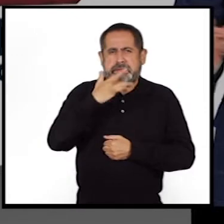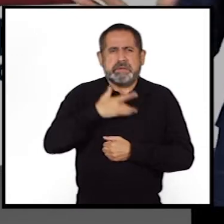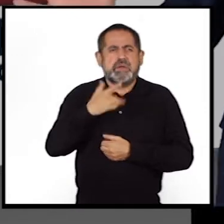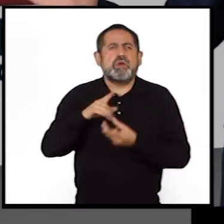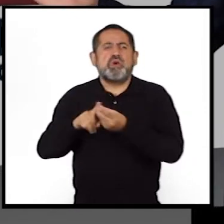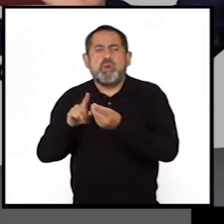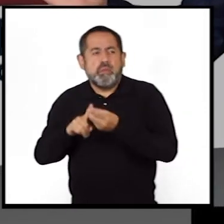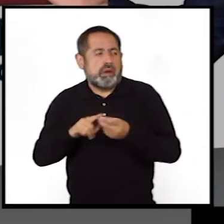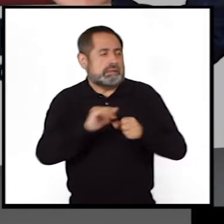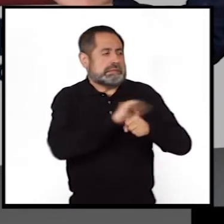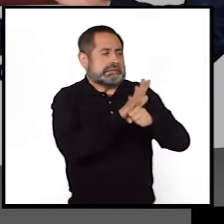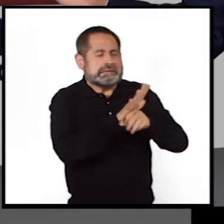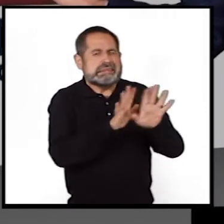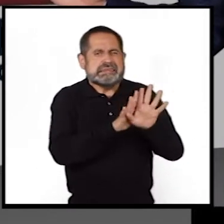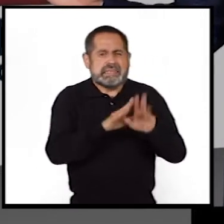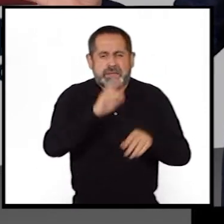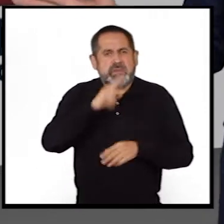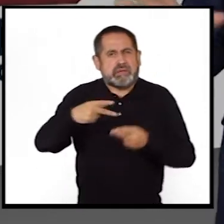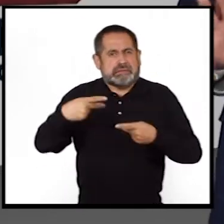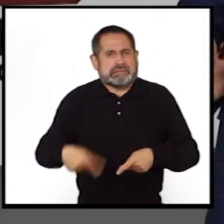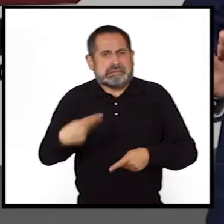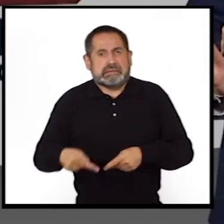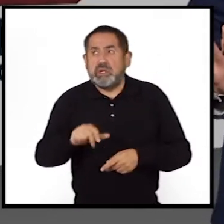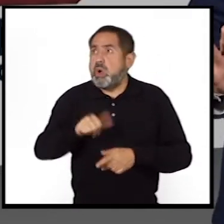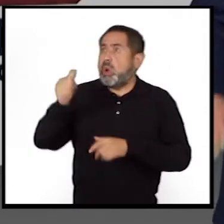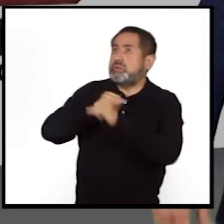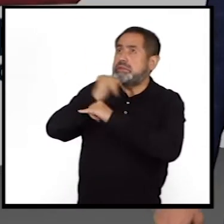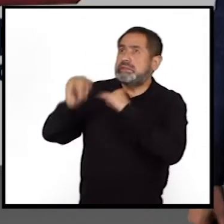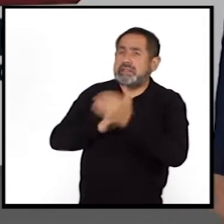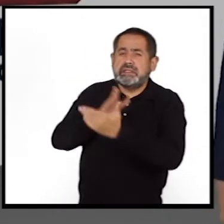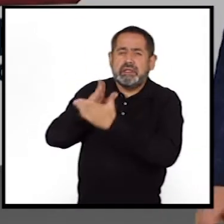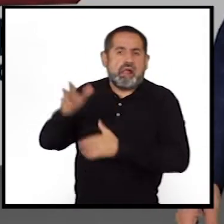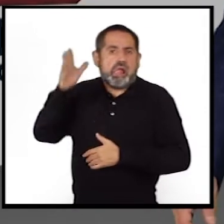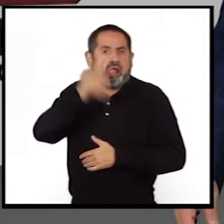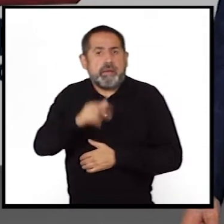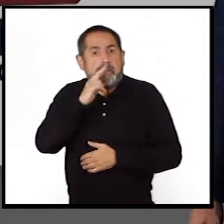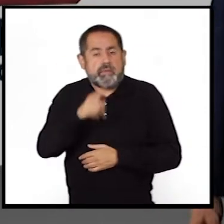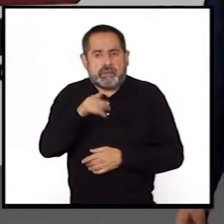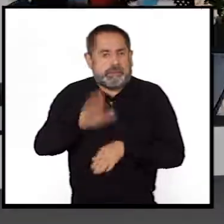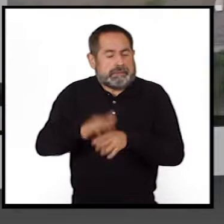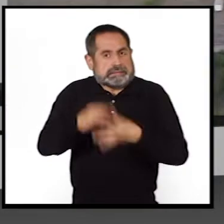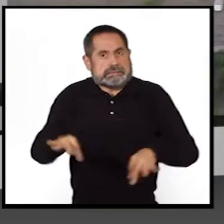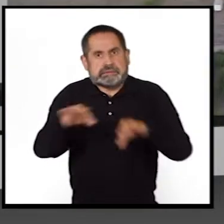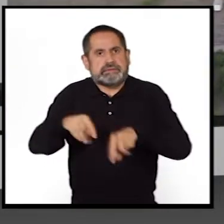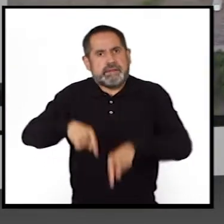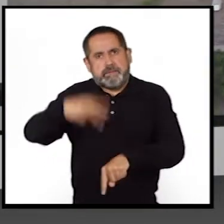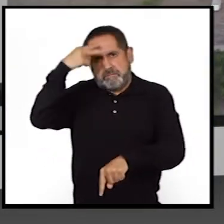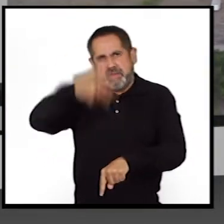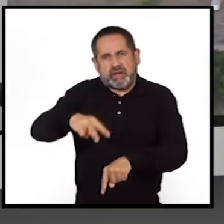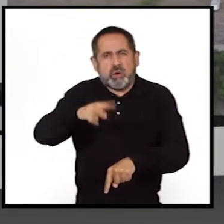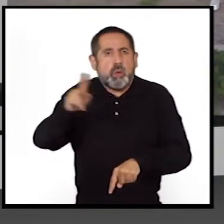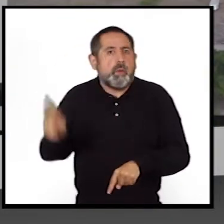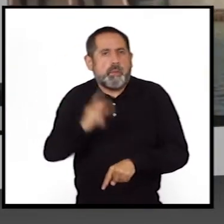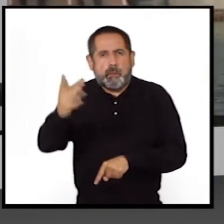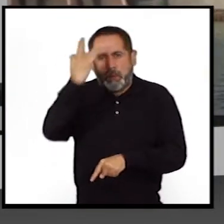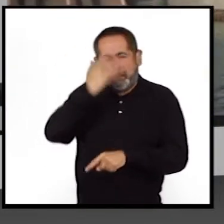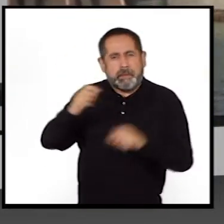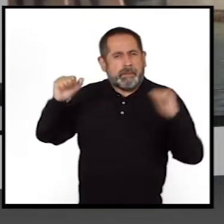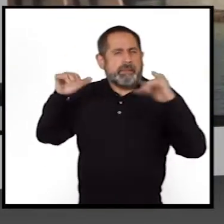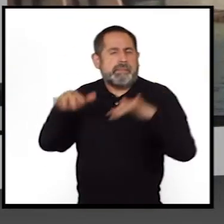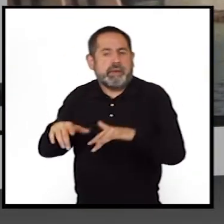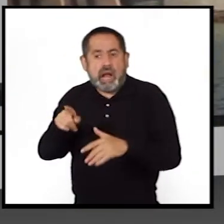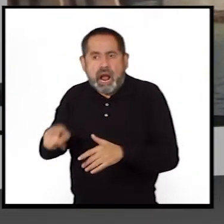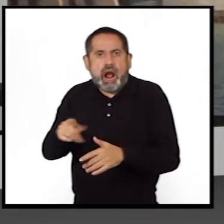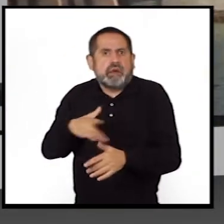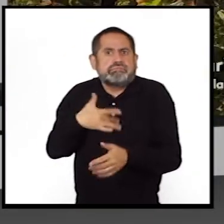los destinos nacionales después de la pandemia, muy por encima de los destinos internacionales. Los pueblos mágicos se han convertido